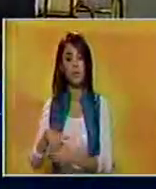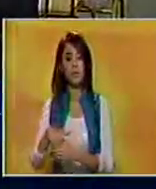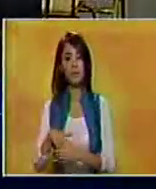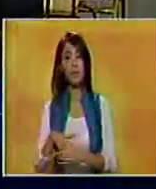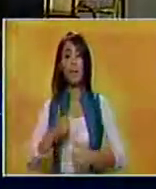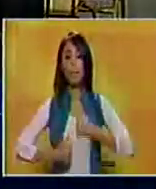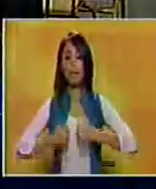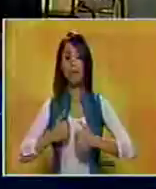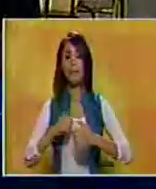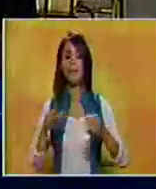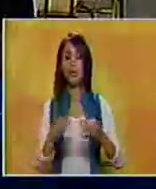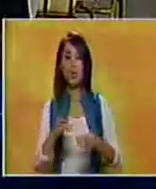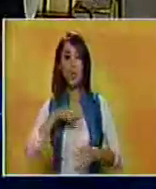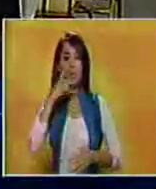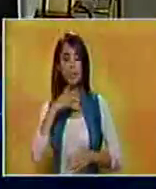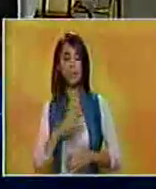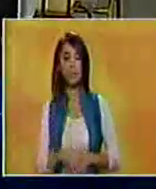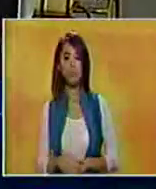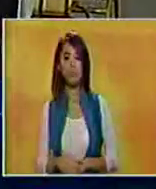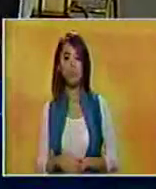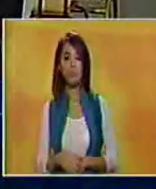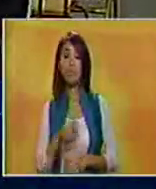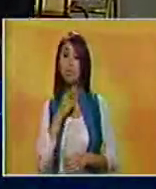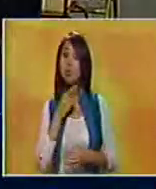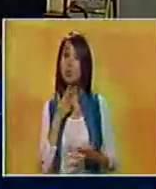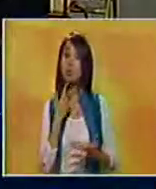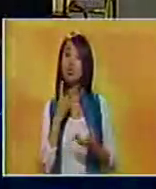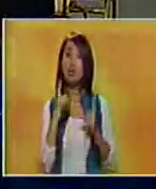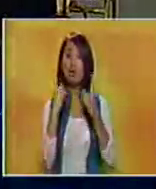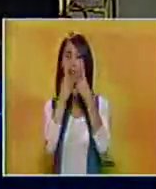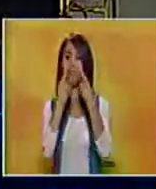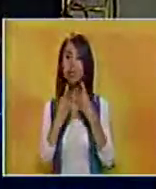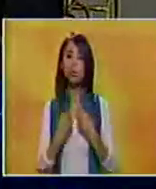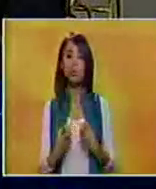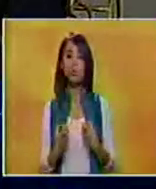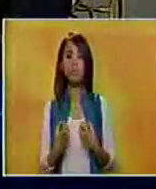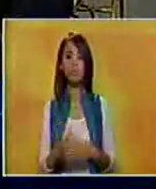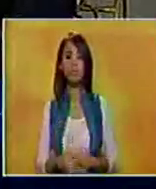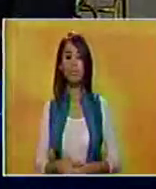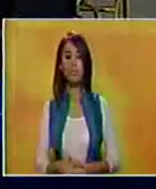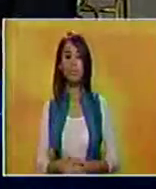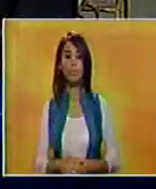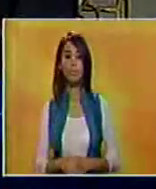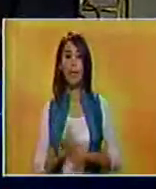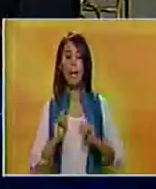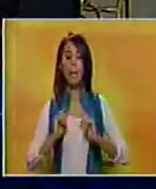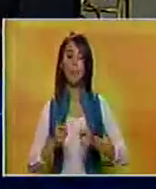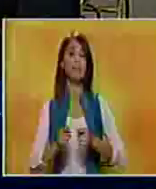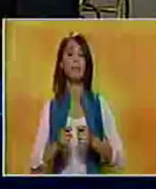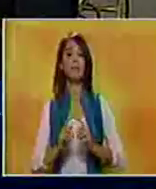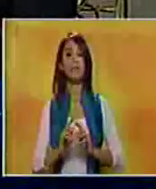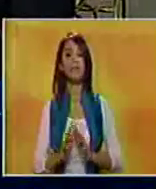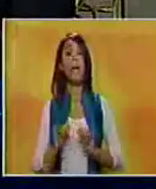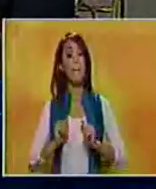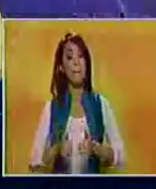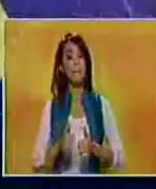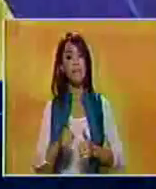las fuerzas políticas. Con mucho gusto contestaré las preguntas a su lugar. Empecemos por Telesur, Esther Llanes.